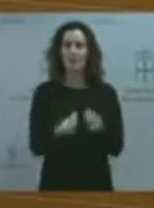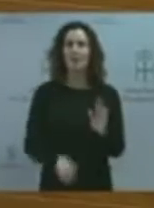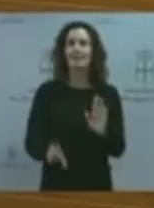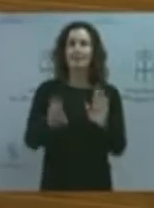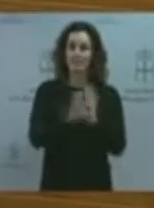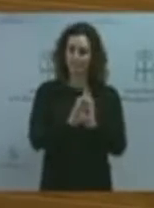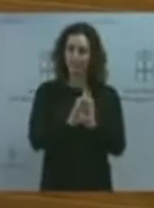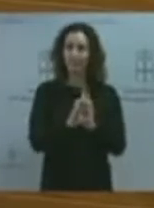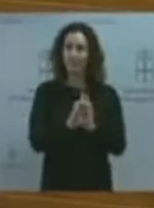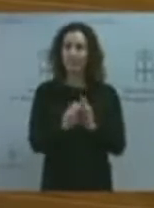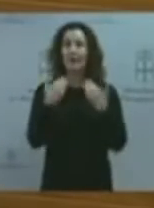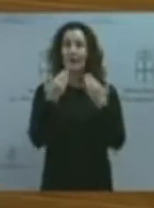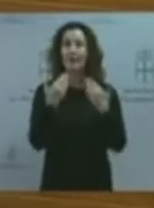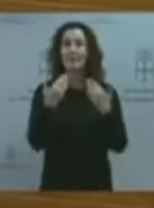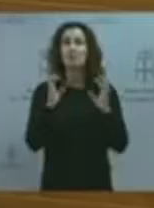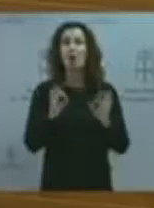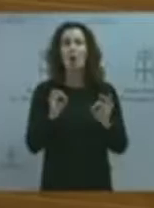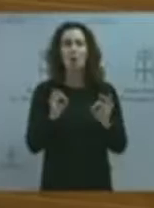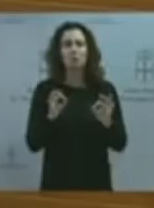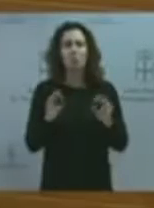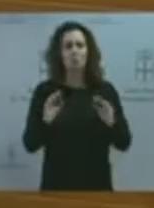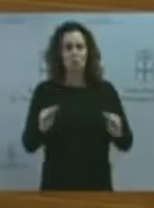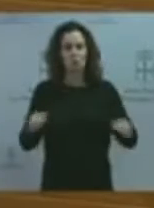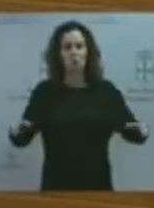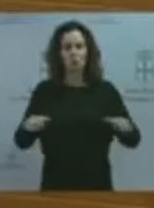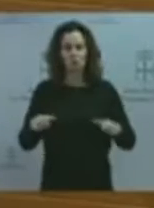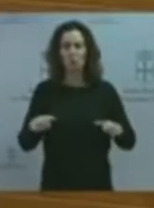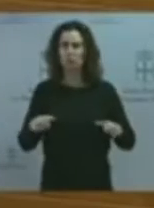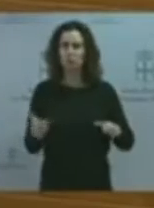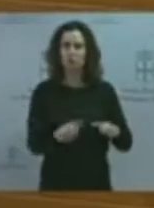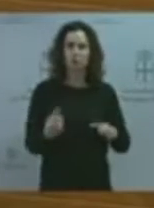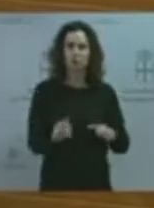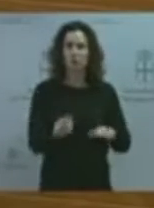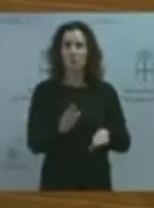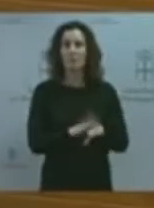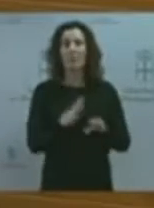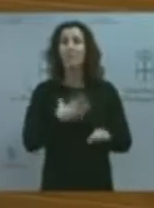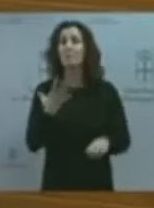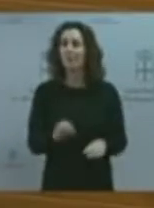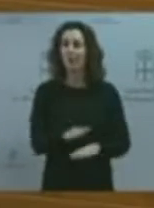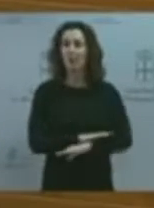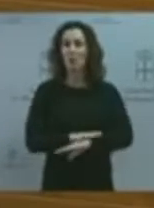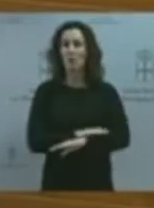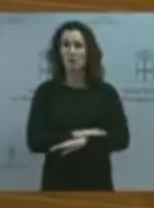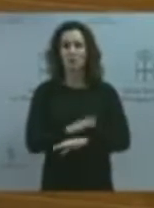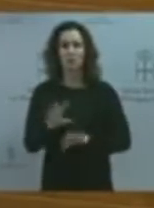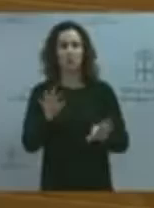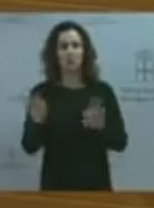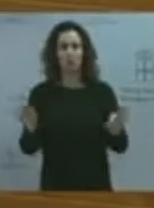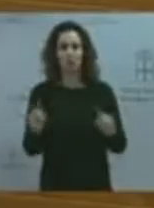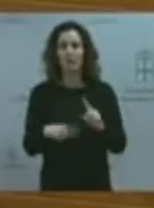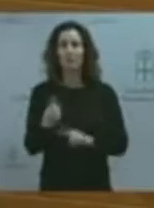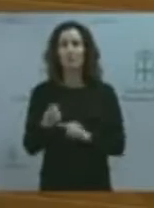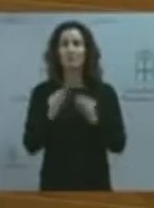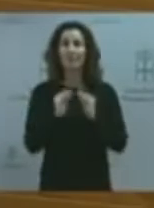muy diferentes, garantizando que en todo momento hubiera posibilidad de gobiernos alternativos que luego ejecutaran, evidentemente, los presupuestos que de año en año